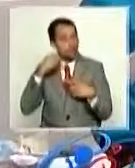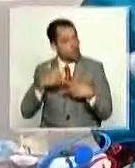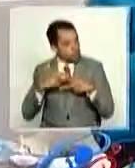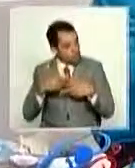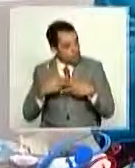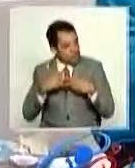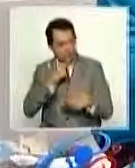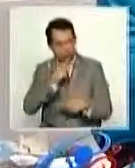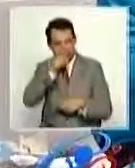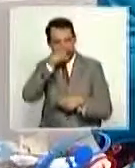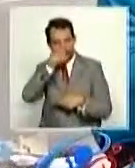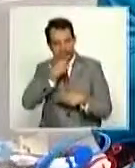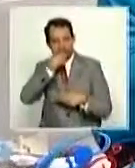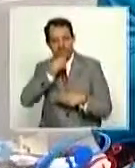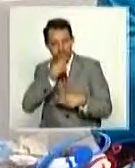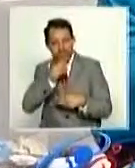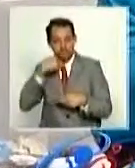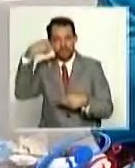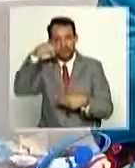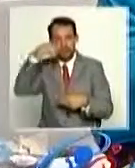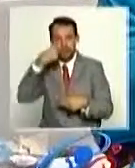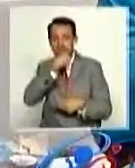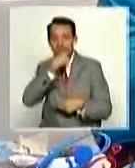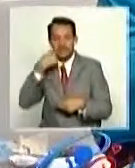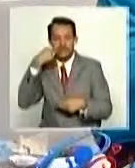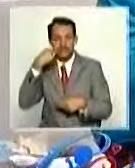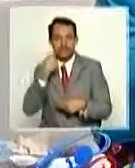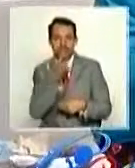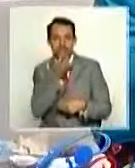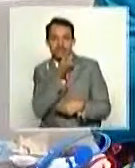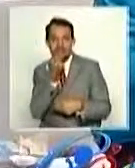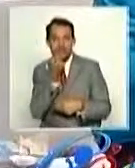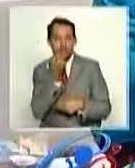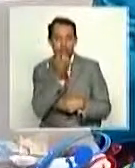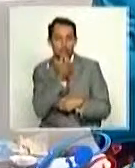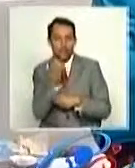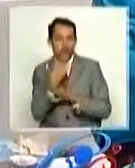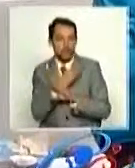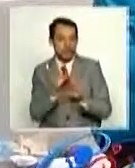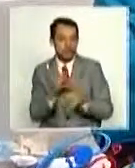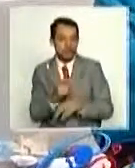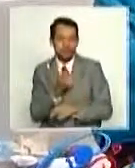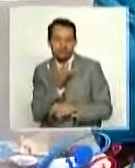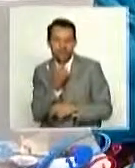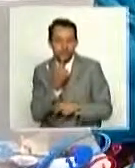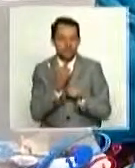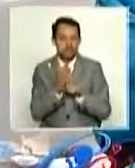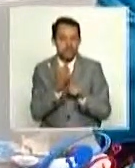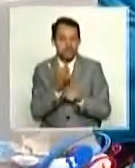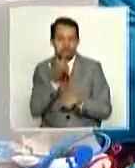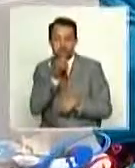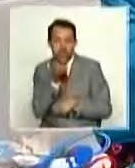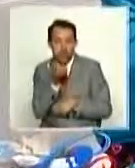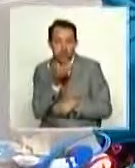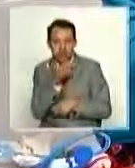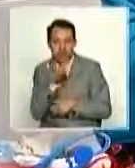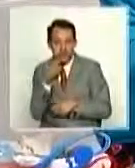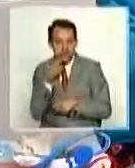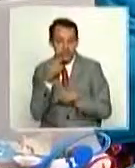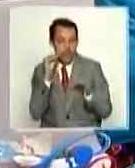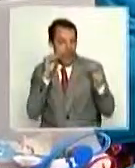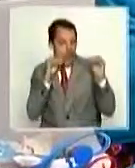El paciente tiene en la parte inferior solamente unos dientes y no tiene ningún